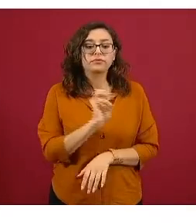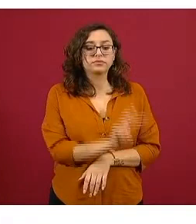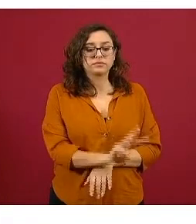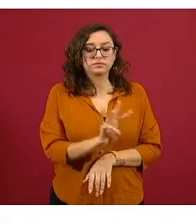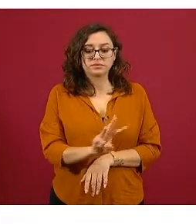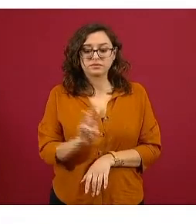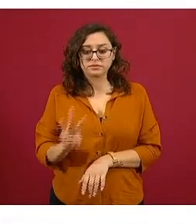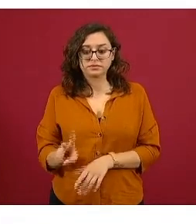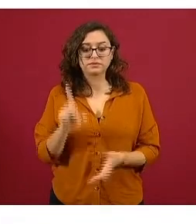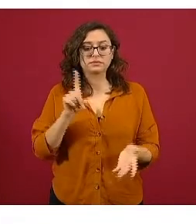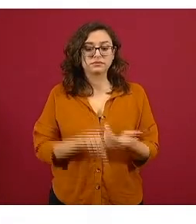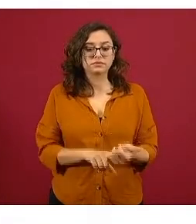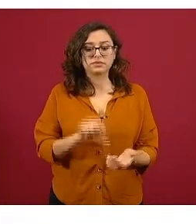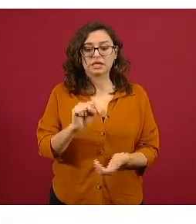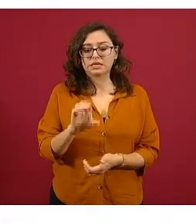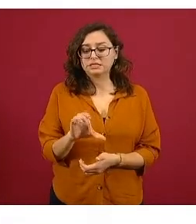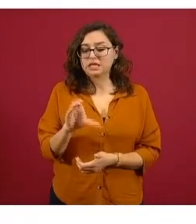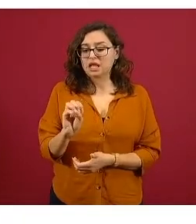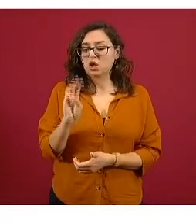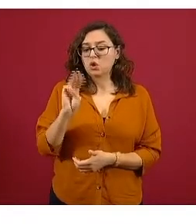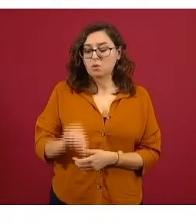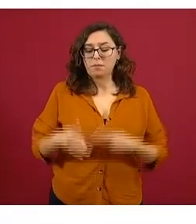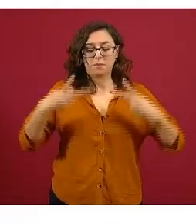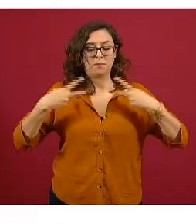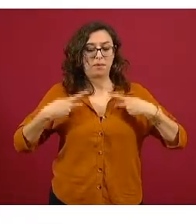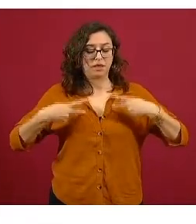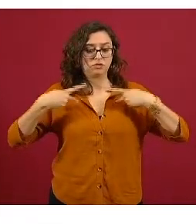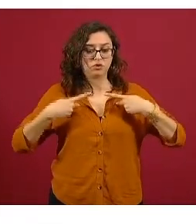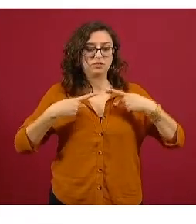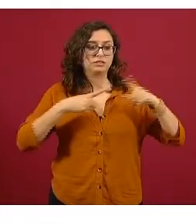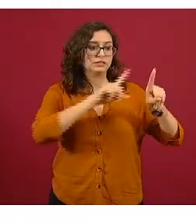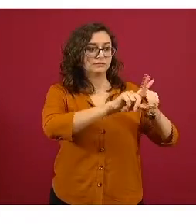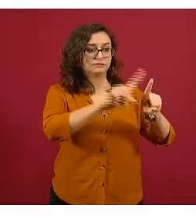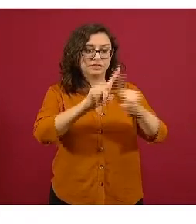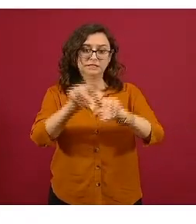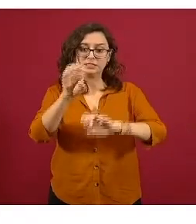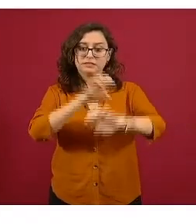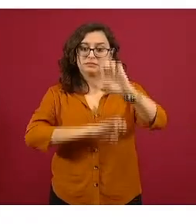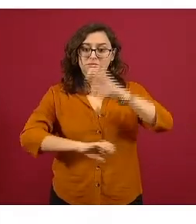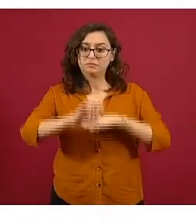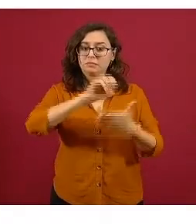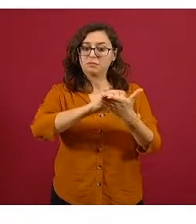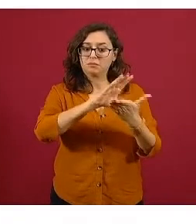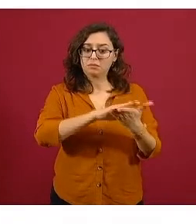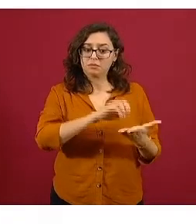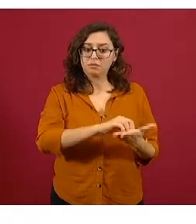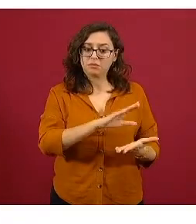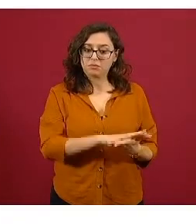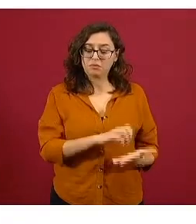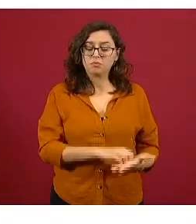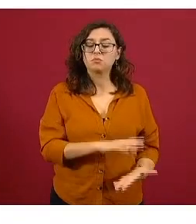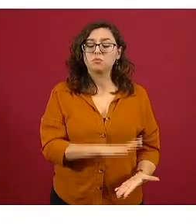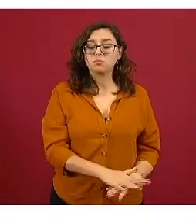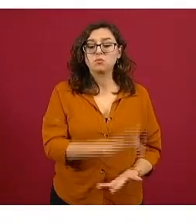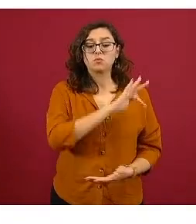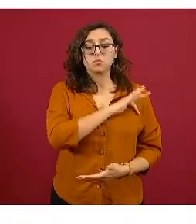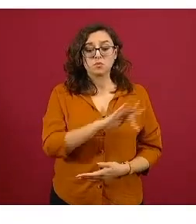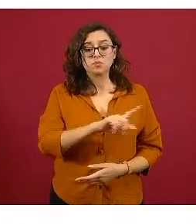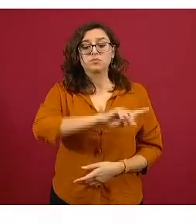de la Secretaría de Economía para que las empresas puedan empezar a registrarse. El día 26 de